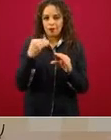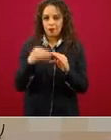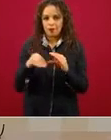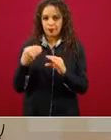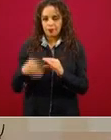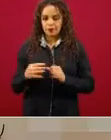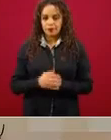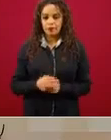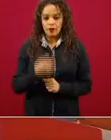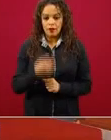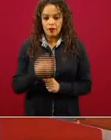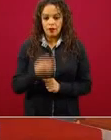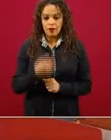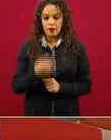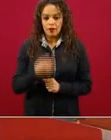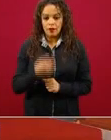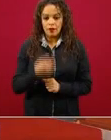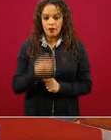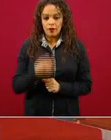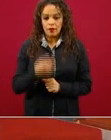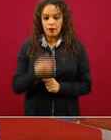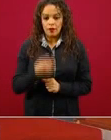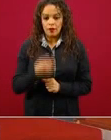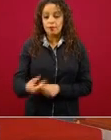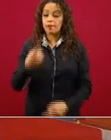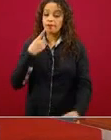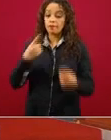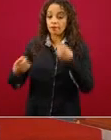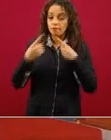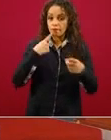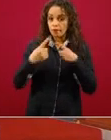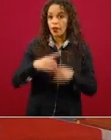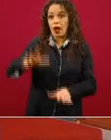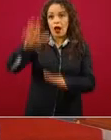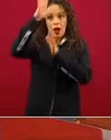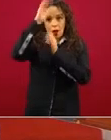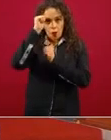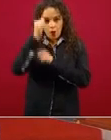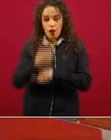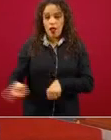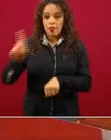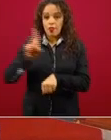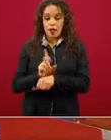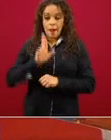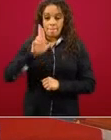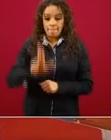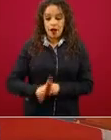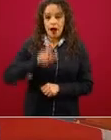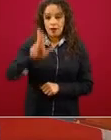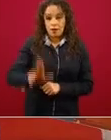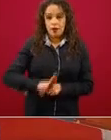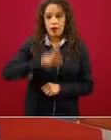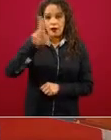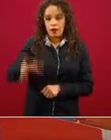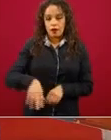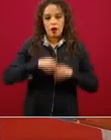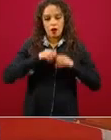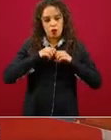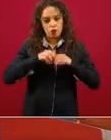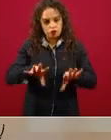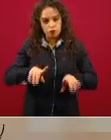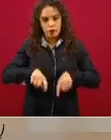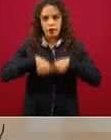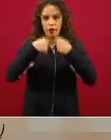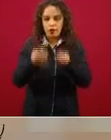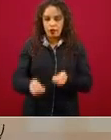es exactamente lo que ocurrió. Acordamos que los martes le mandaremos a cada uno de los gobernadores